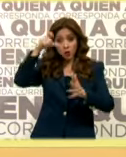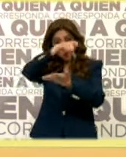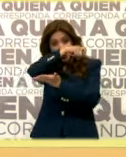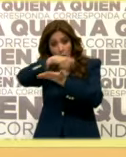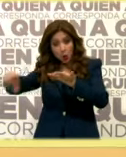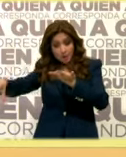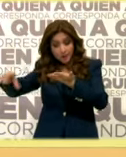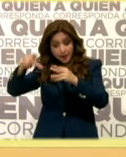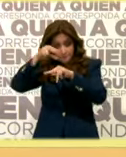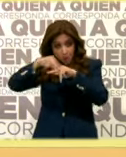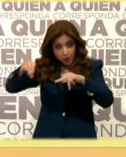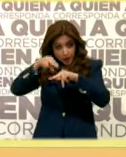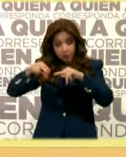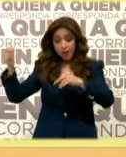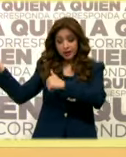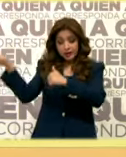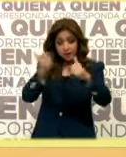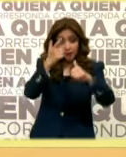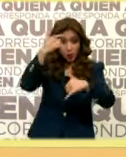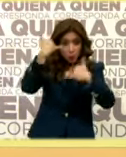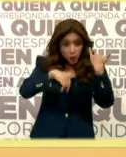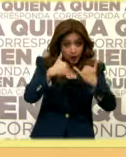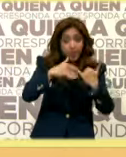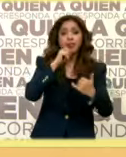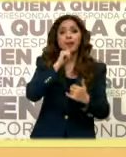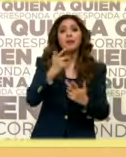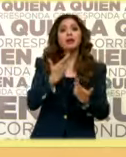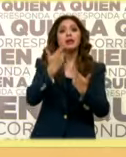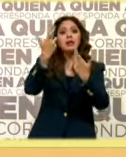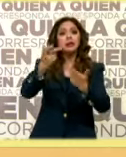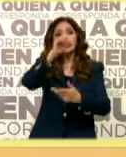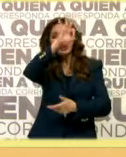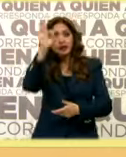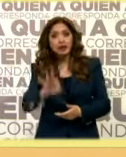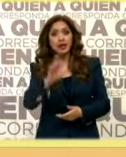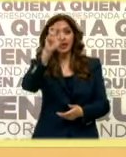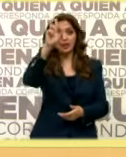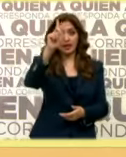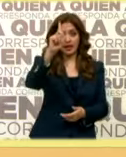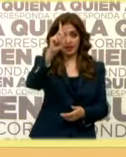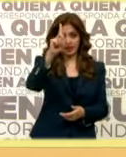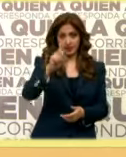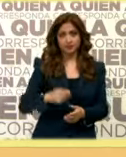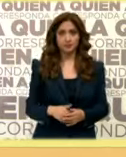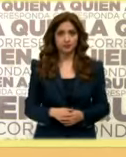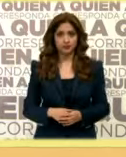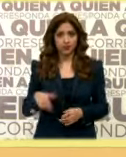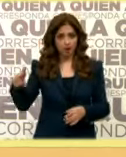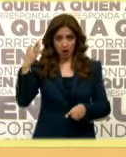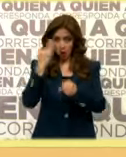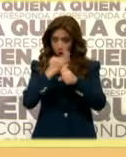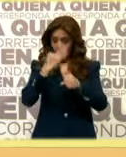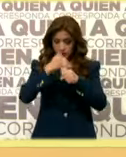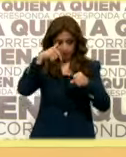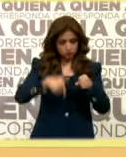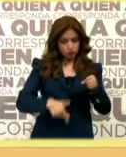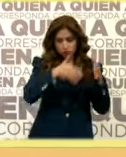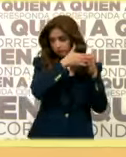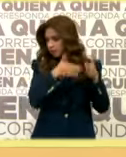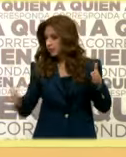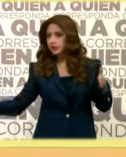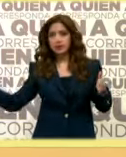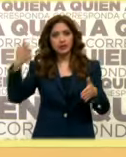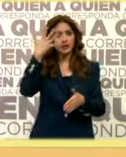su boleto y traigan un juguete, les vamos a regalar el 30% de descuento. Perfecto. ¡Órale! Eso ya, a partir del 5 de enero. Eso son